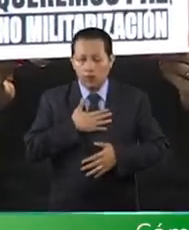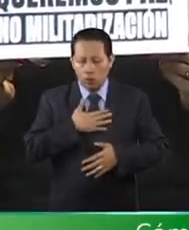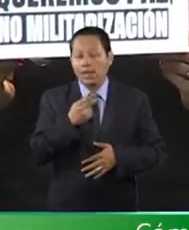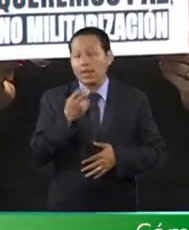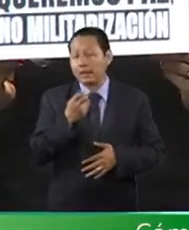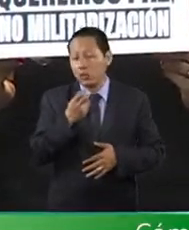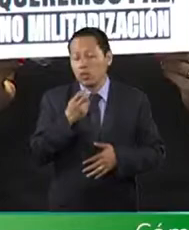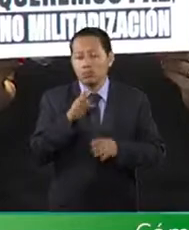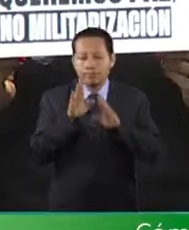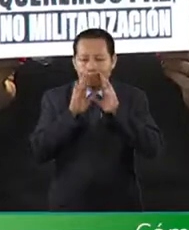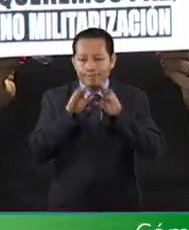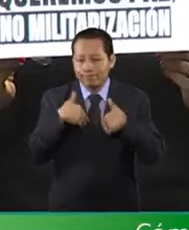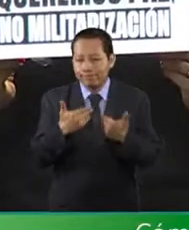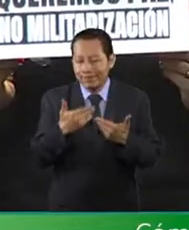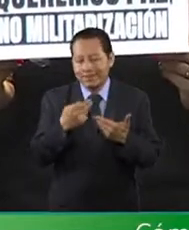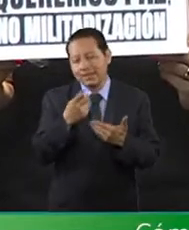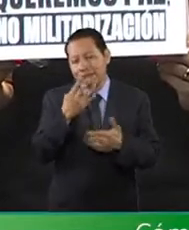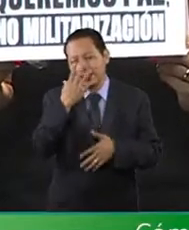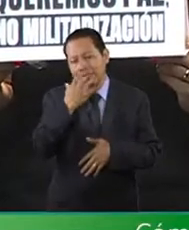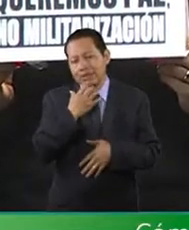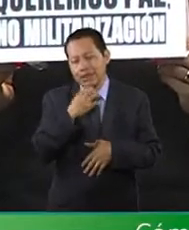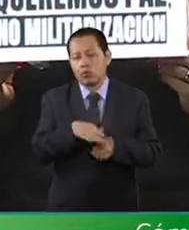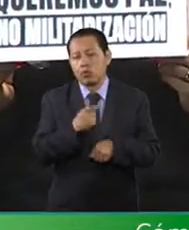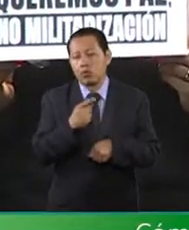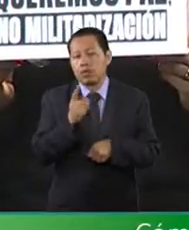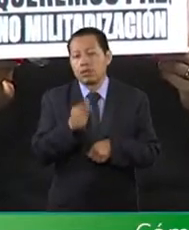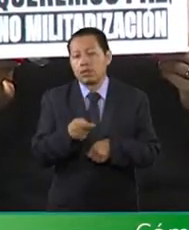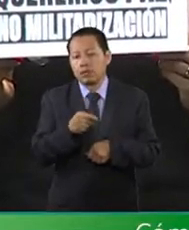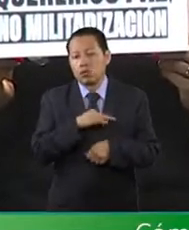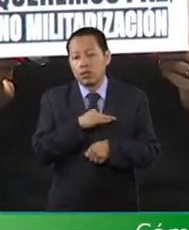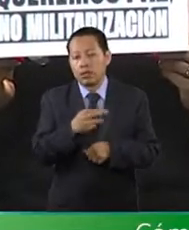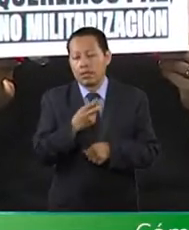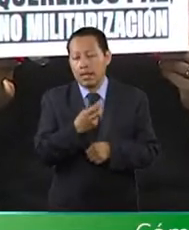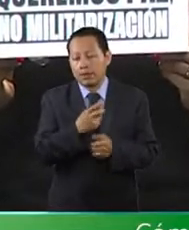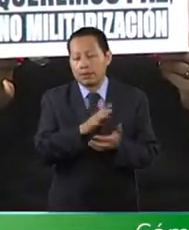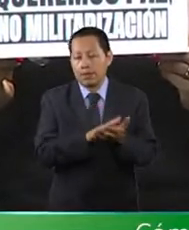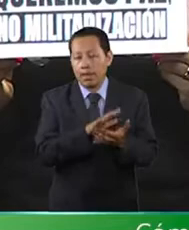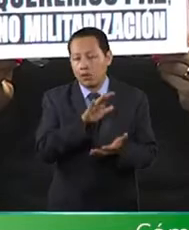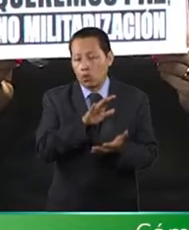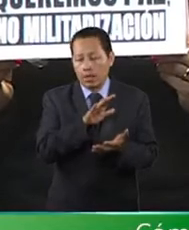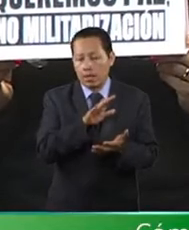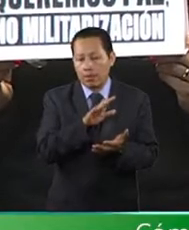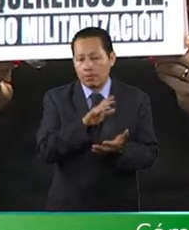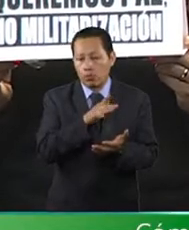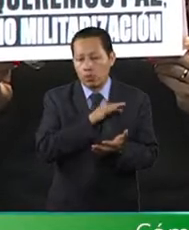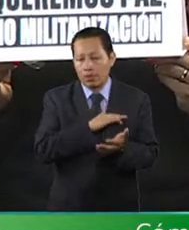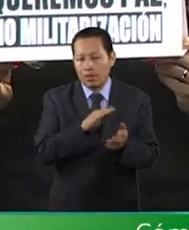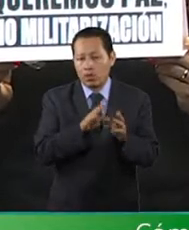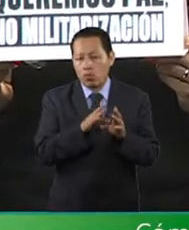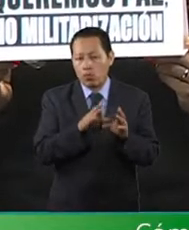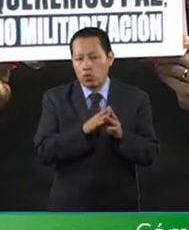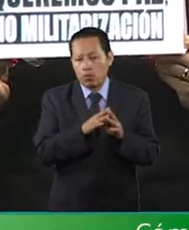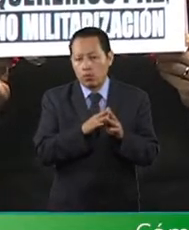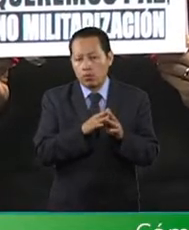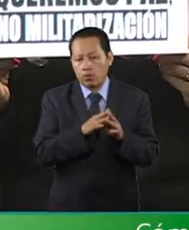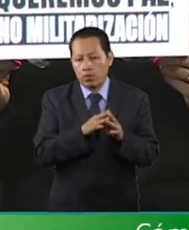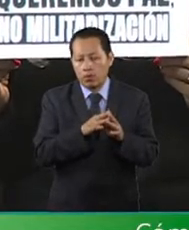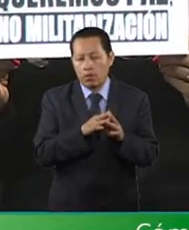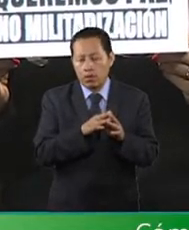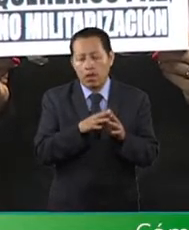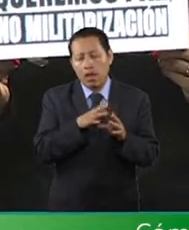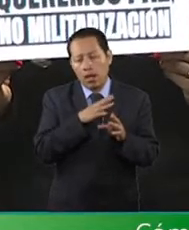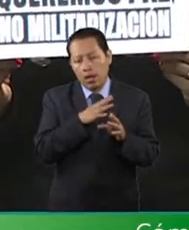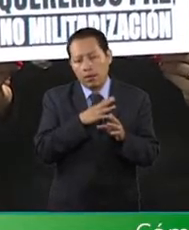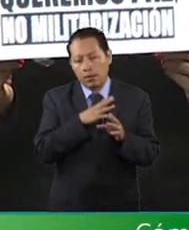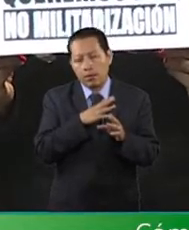haciendo y es muy triste que sea esta mayoría que se formó en alguna